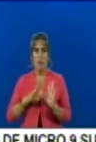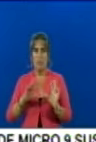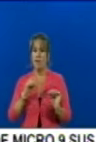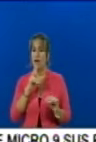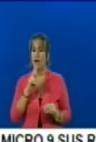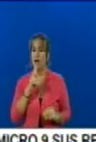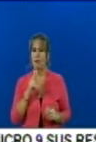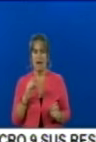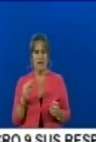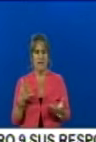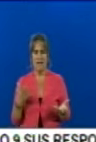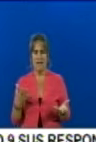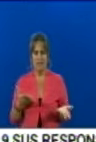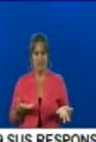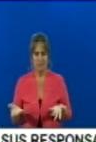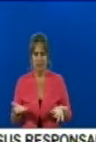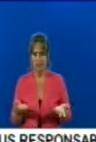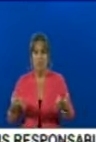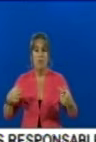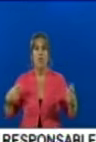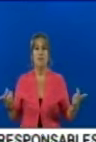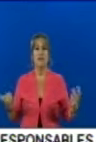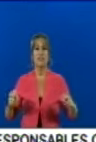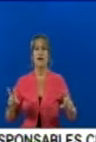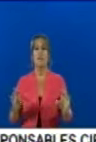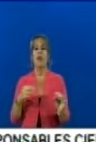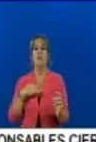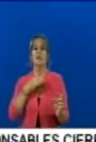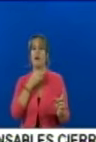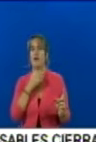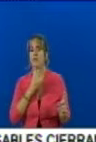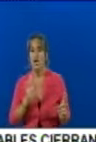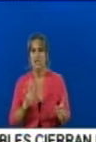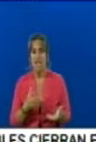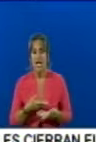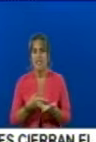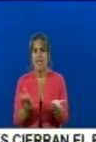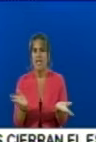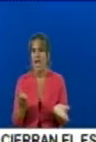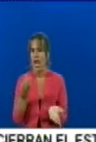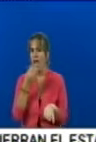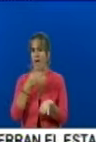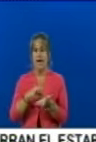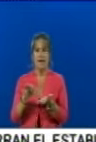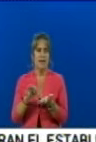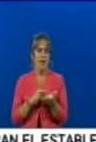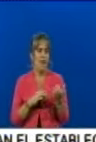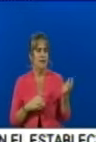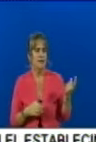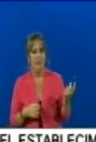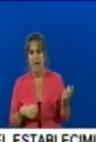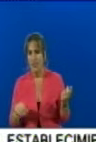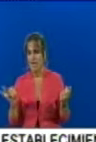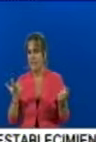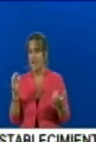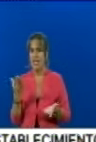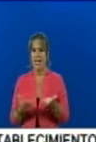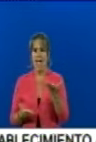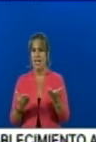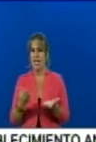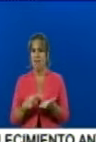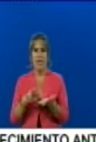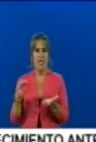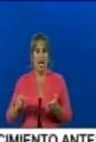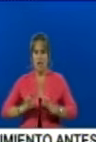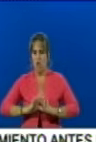gracias a ese nivel de gestión es por lo que estamos aquí hablando, de por ejemplo, de que ya se está distribuyendo la canasta básica, de que las 7 libras de arroz ya, por ejemplo,